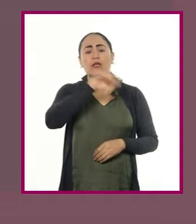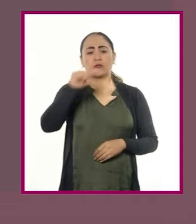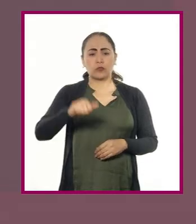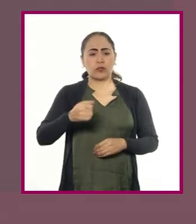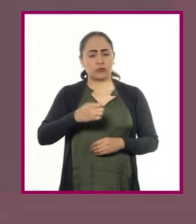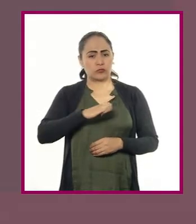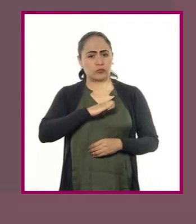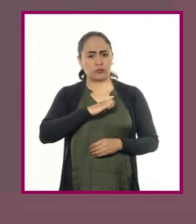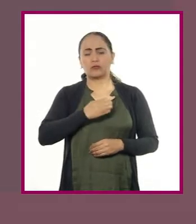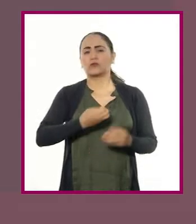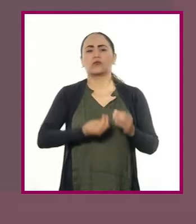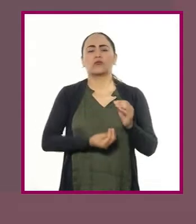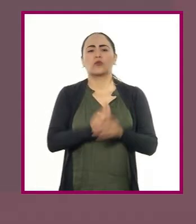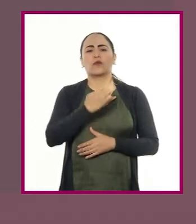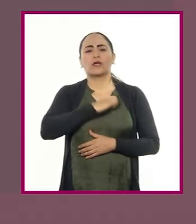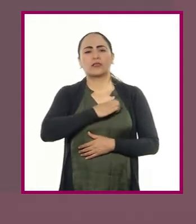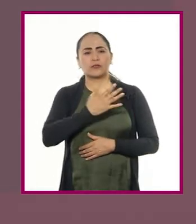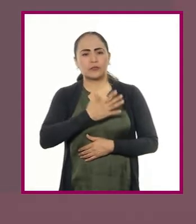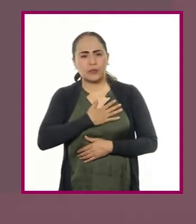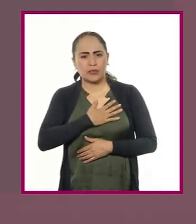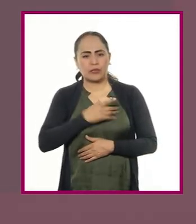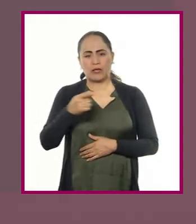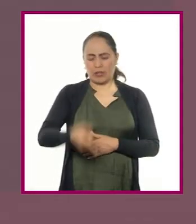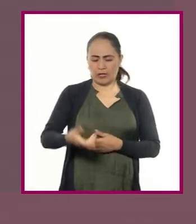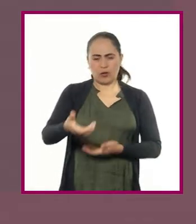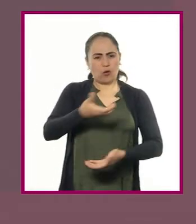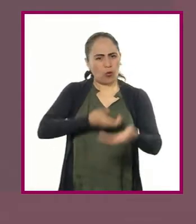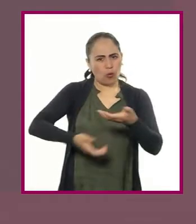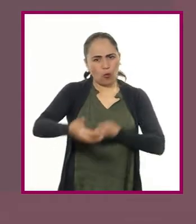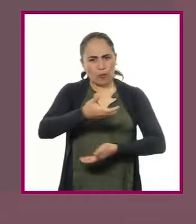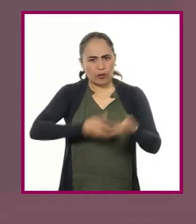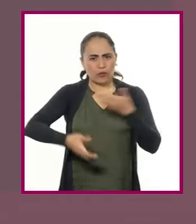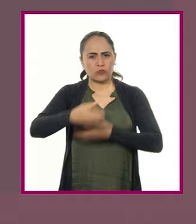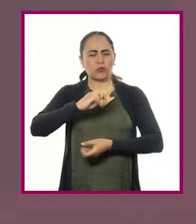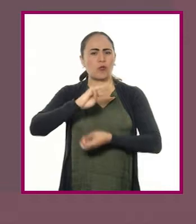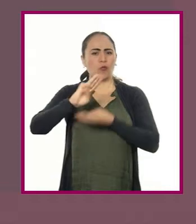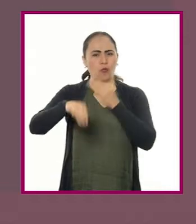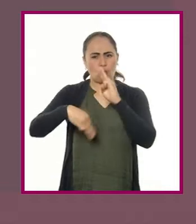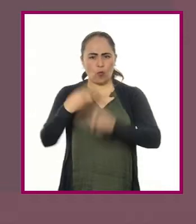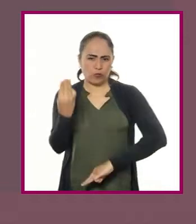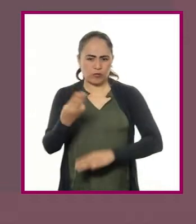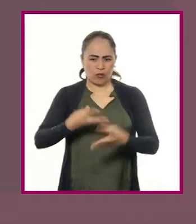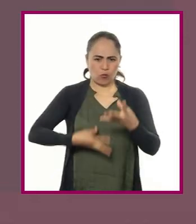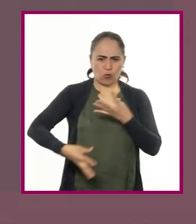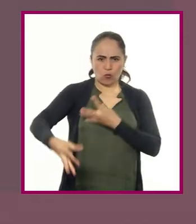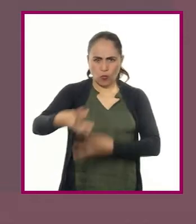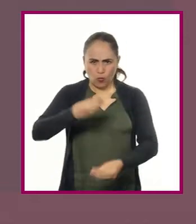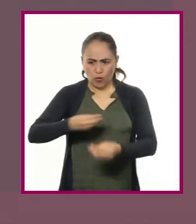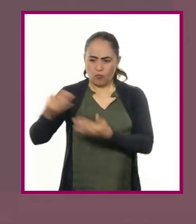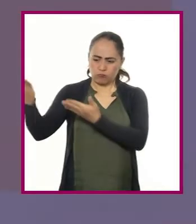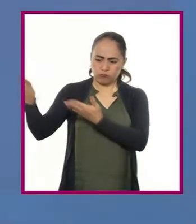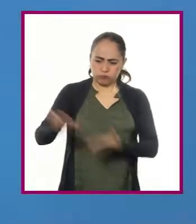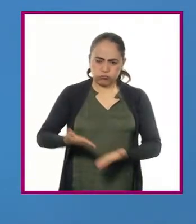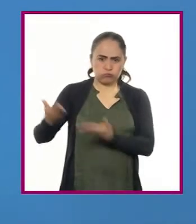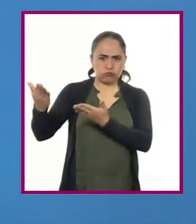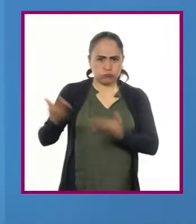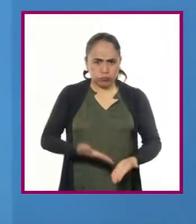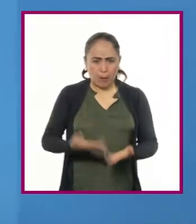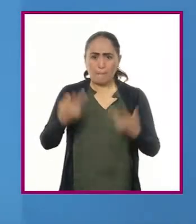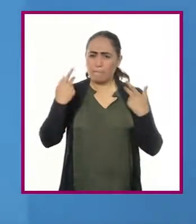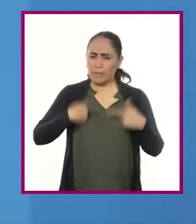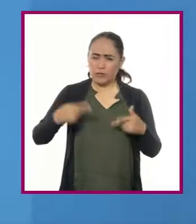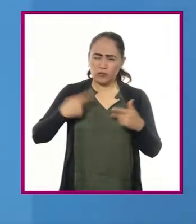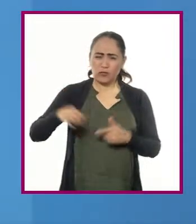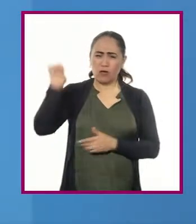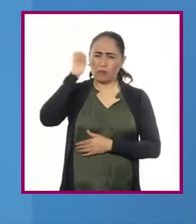Nueva España en las redes de intercambio y comercio mundiales, comenzaron a migrar a este territorio personas